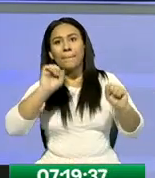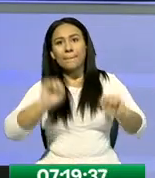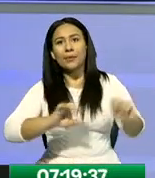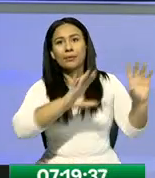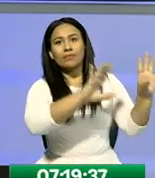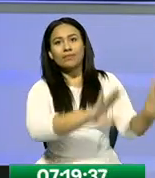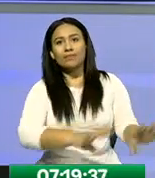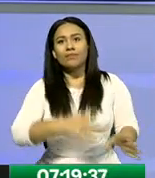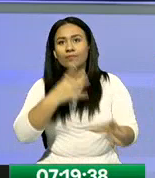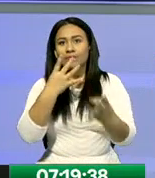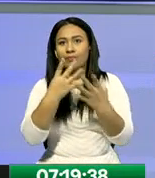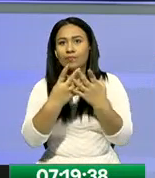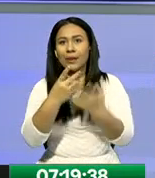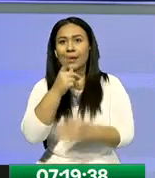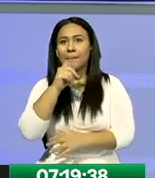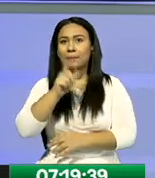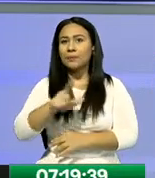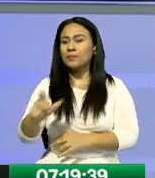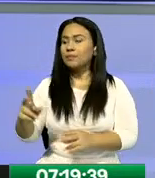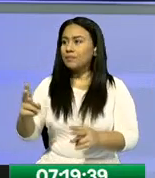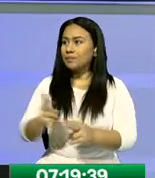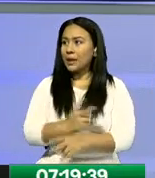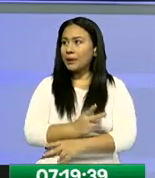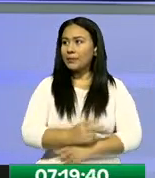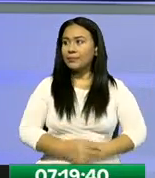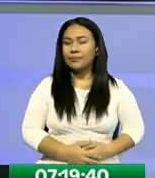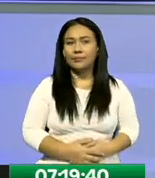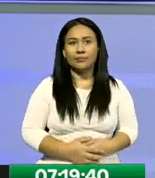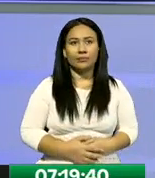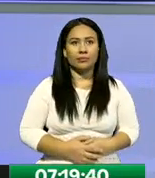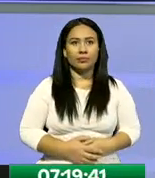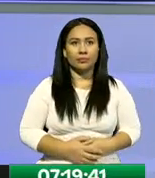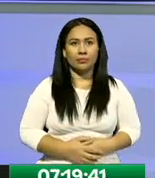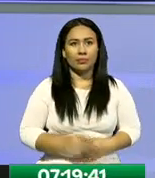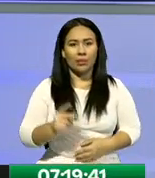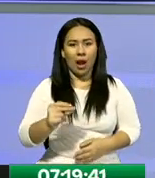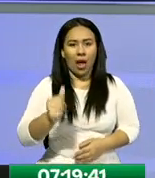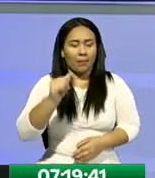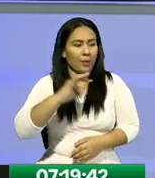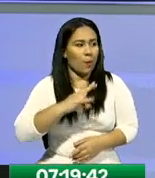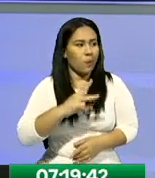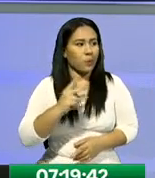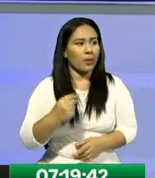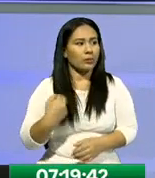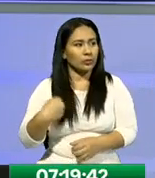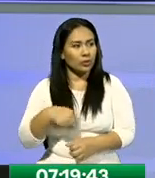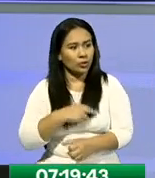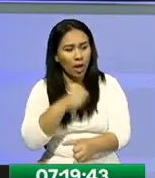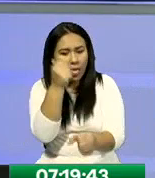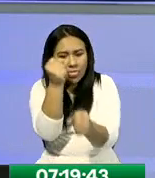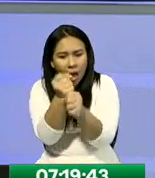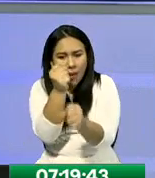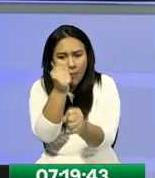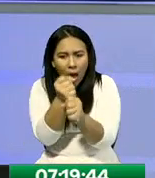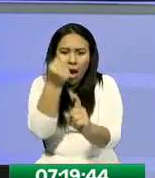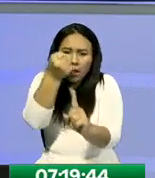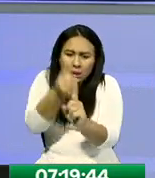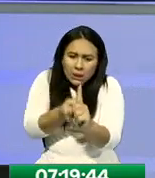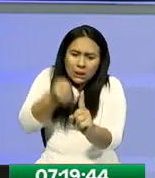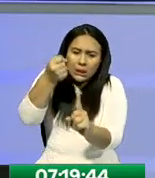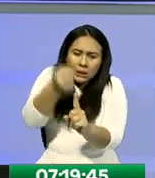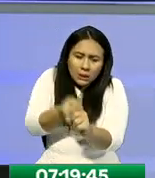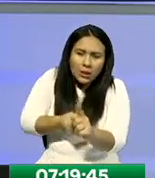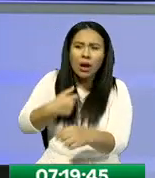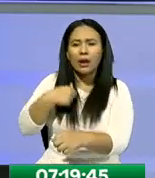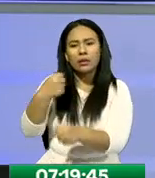la captura de estos antisociales que se llevan así de rápido lo que a otro le cuesta sudor y mucho trabajo